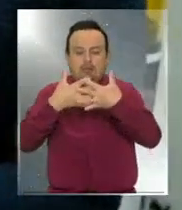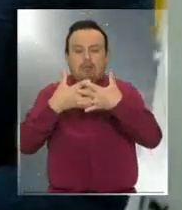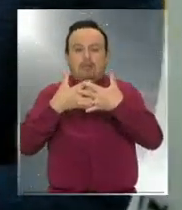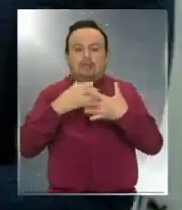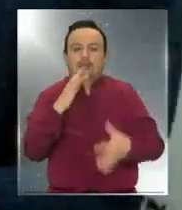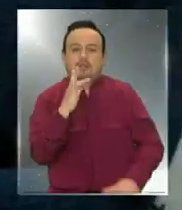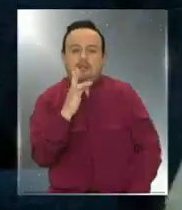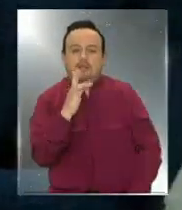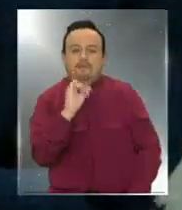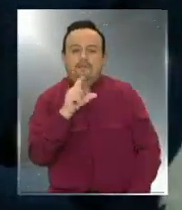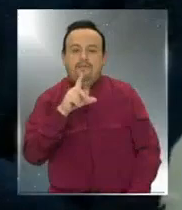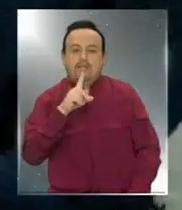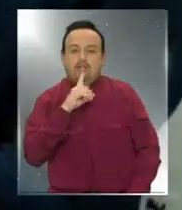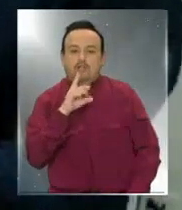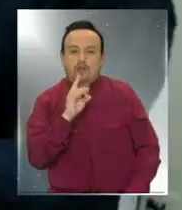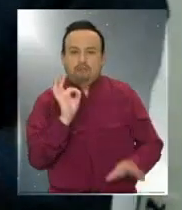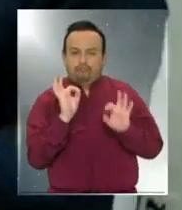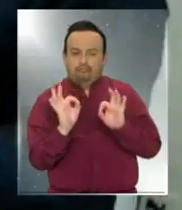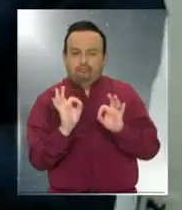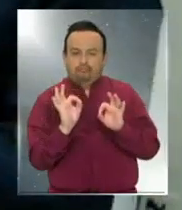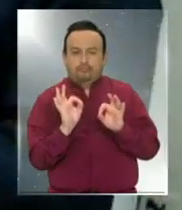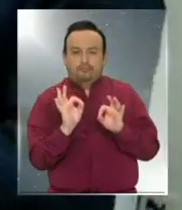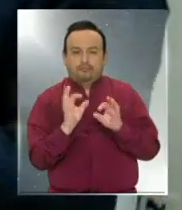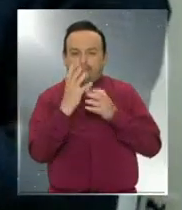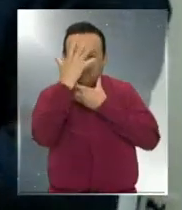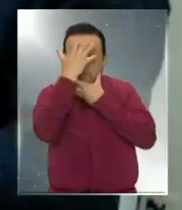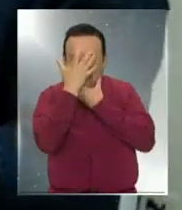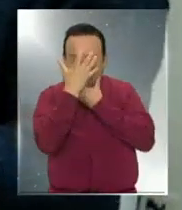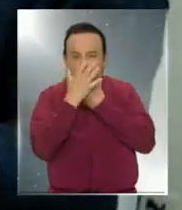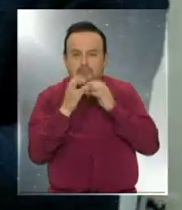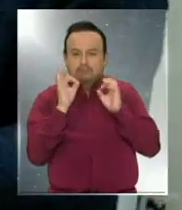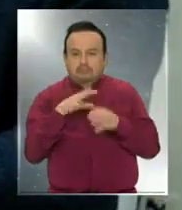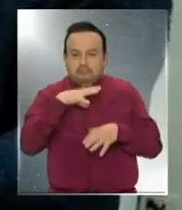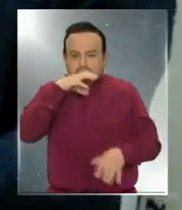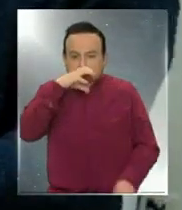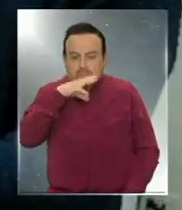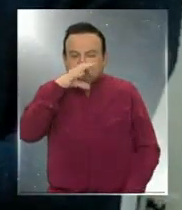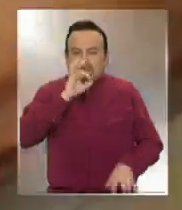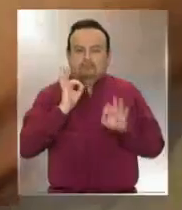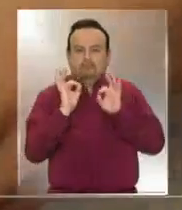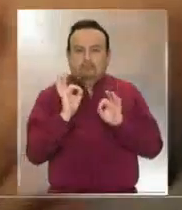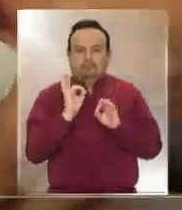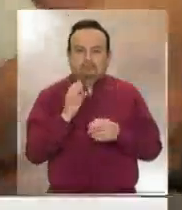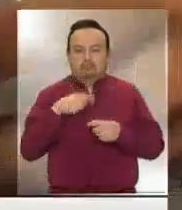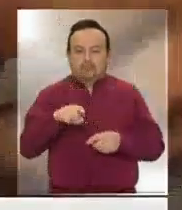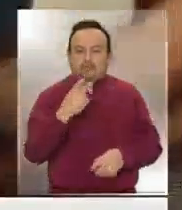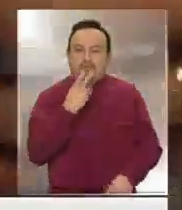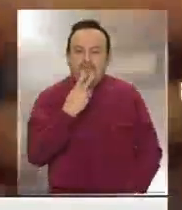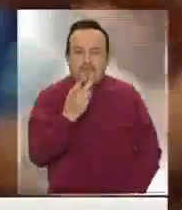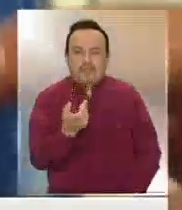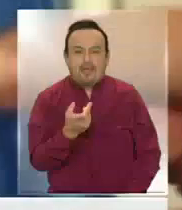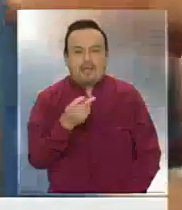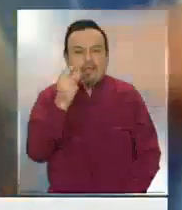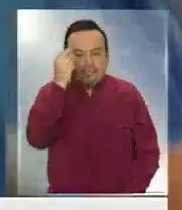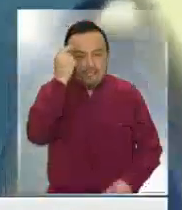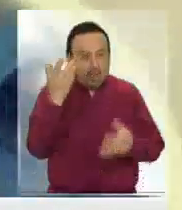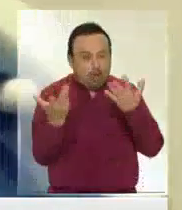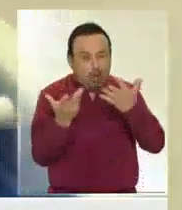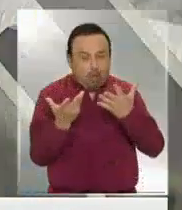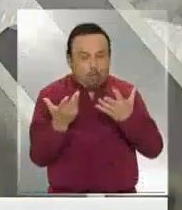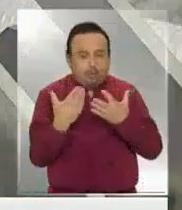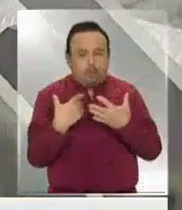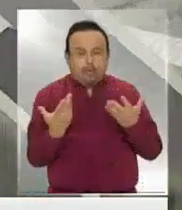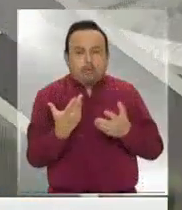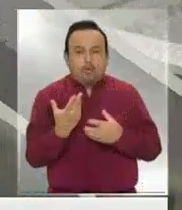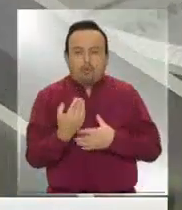Al final queda completamente estanco, queda una máscara estanca, de tal manera que se puede trabajar con seguridad. En búsqueda de crear ventiladores que eviten